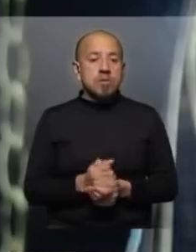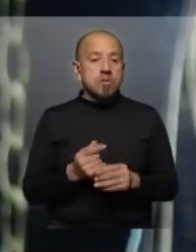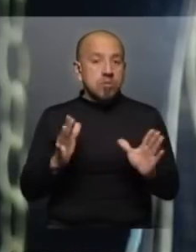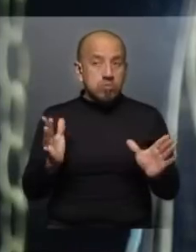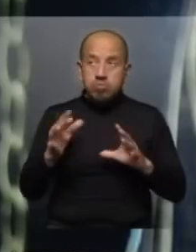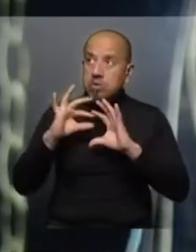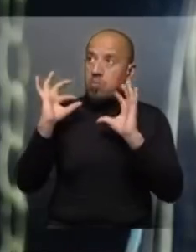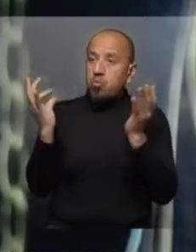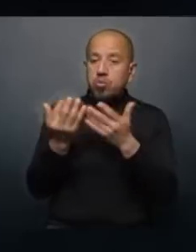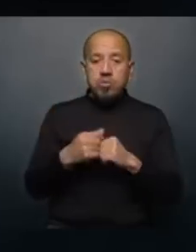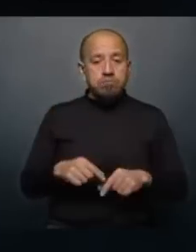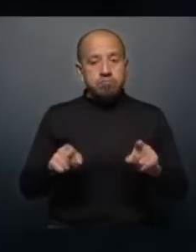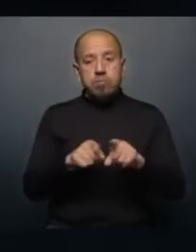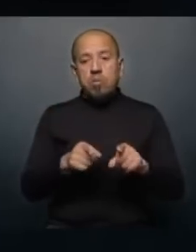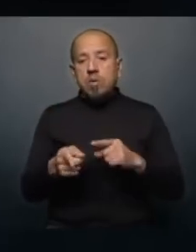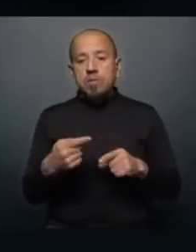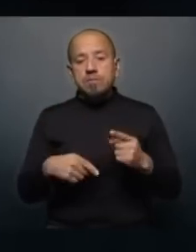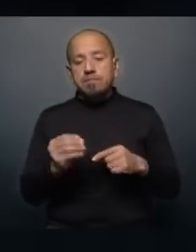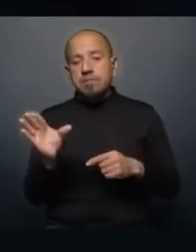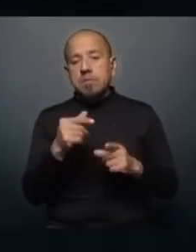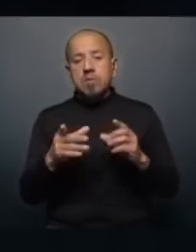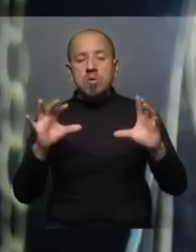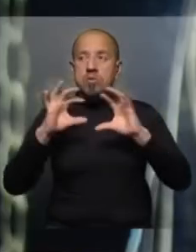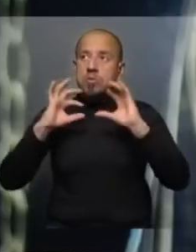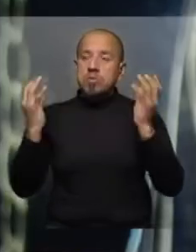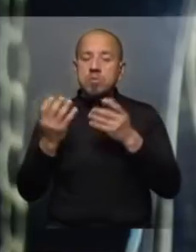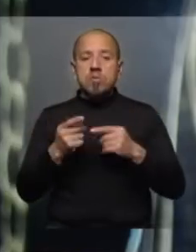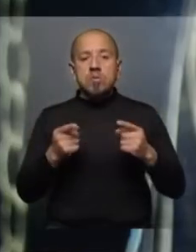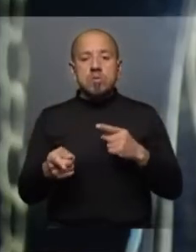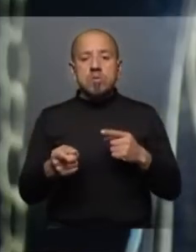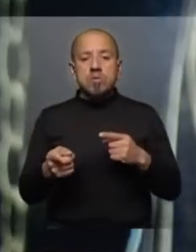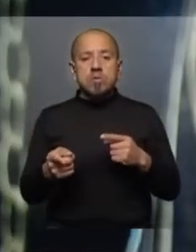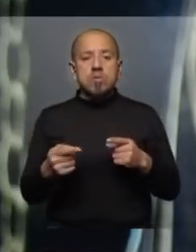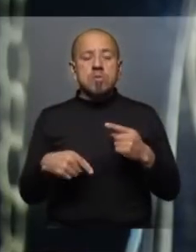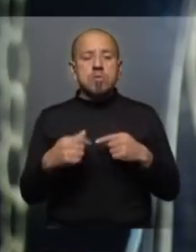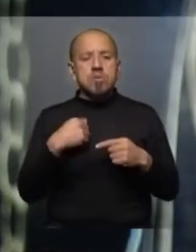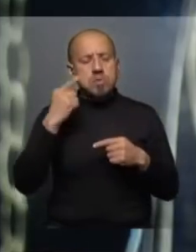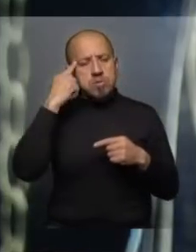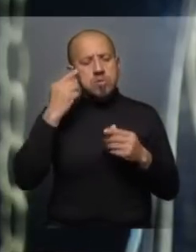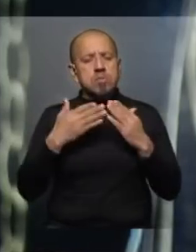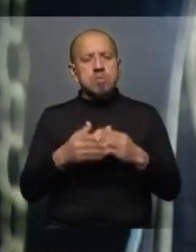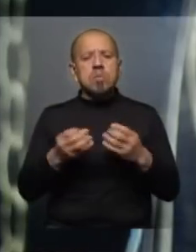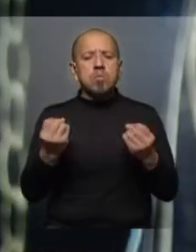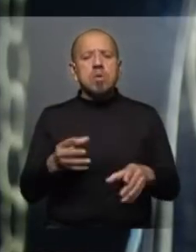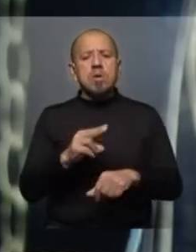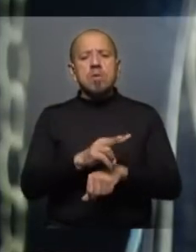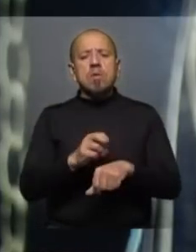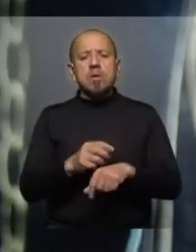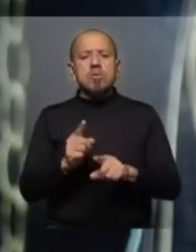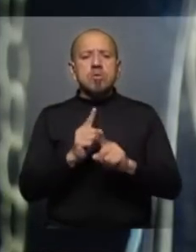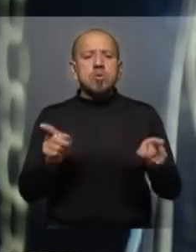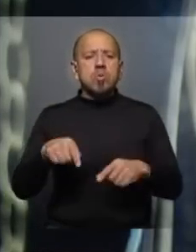mundo en absolutamente todas partes del mundo acá los los y aparte uno se pregunta por qué los fiscales y no los